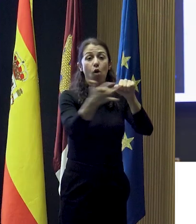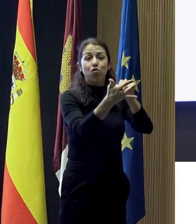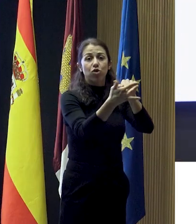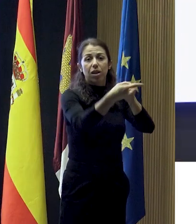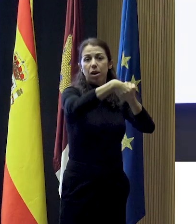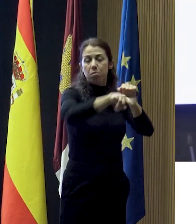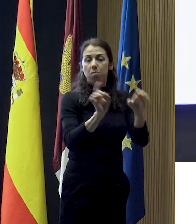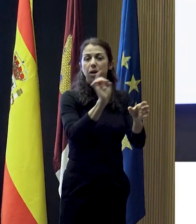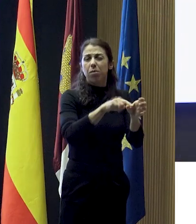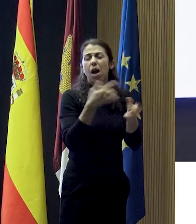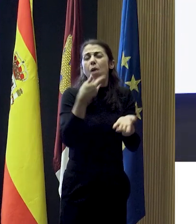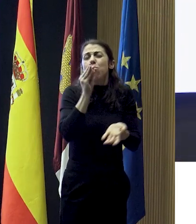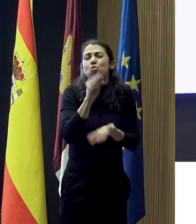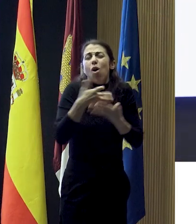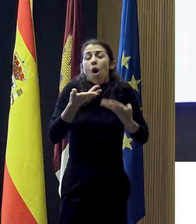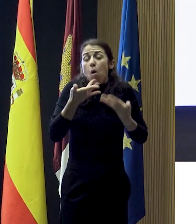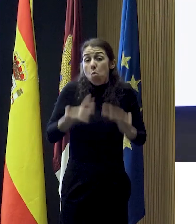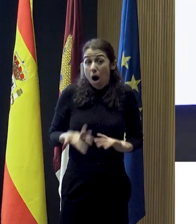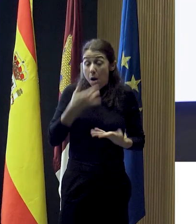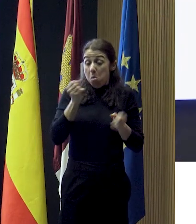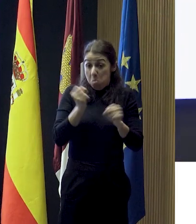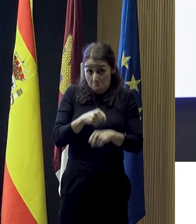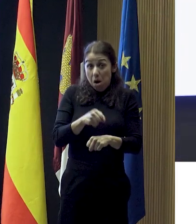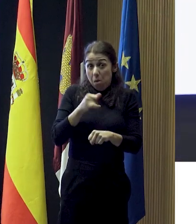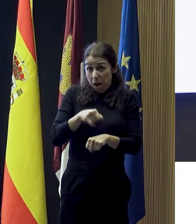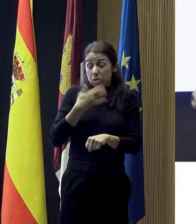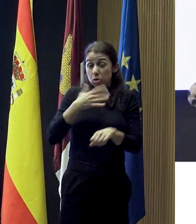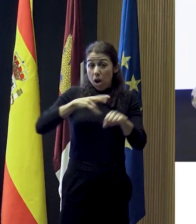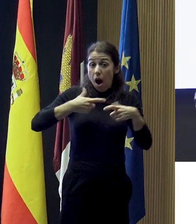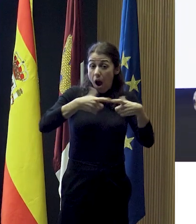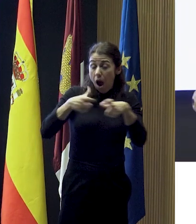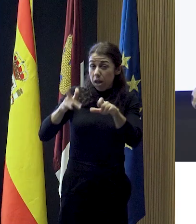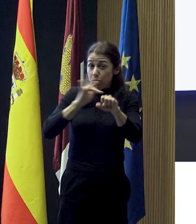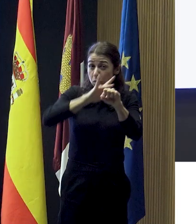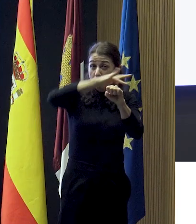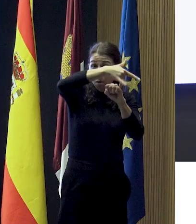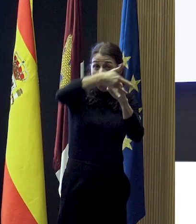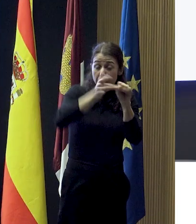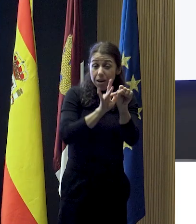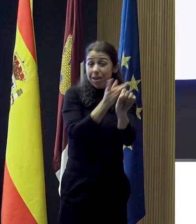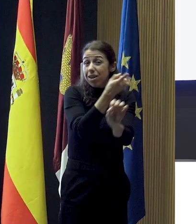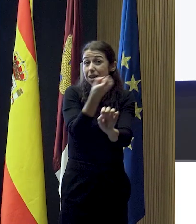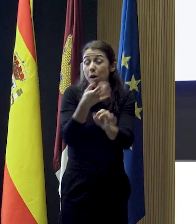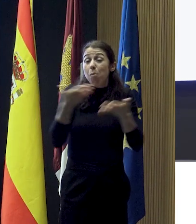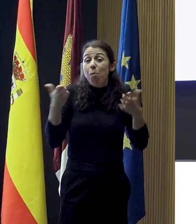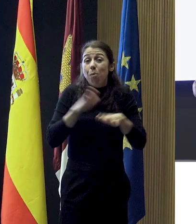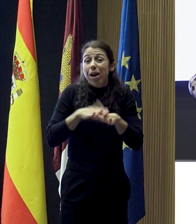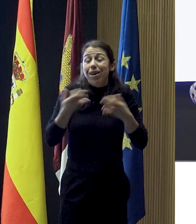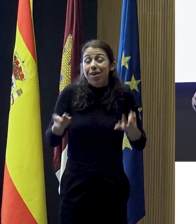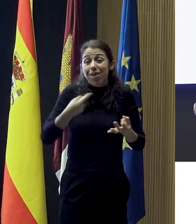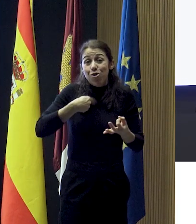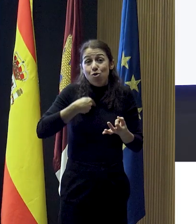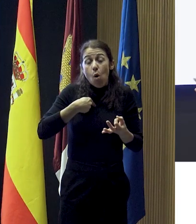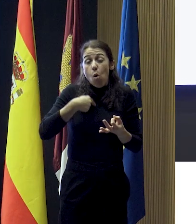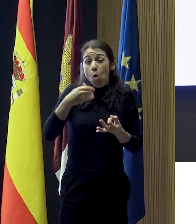¿vale? Entonces, la pregunta ahora es, ¿vale? Entonces, estas son las áreas que son necesarias para que yo genere